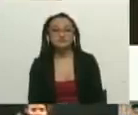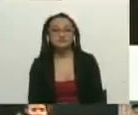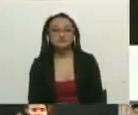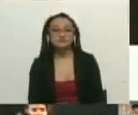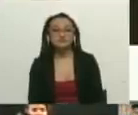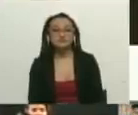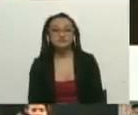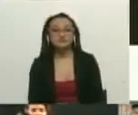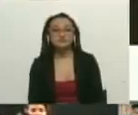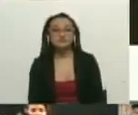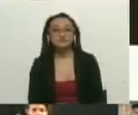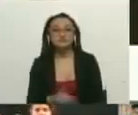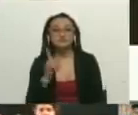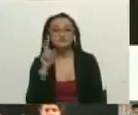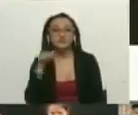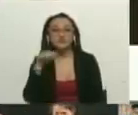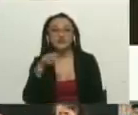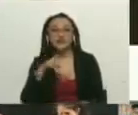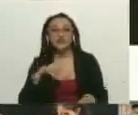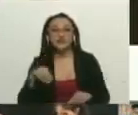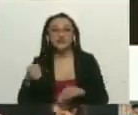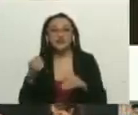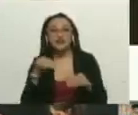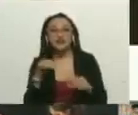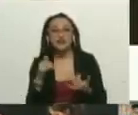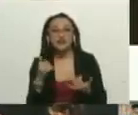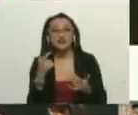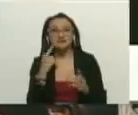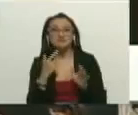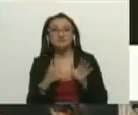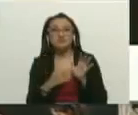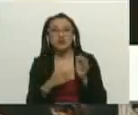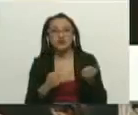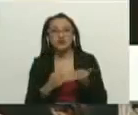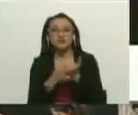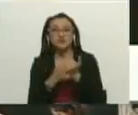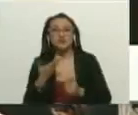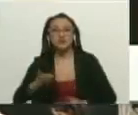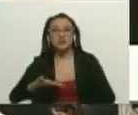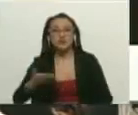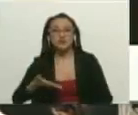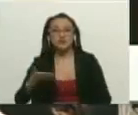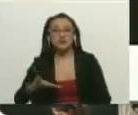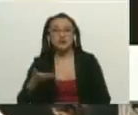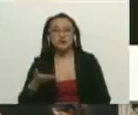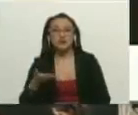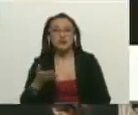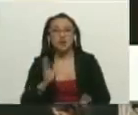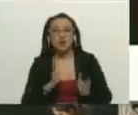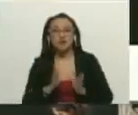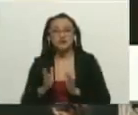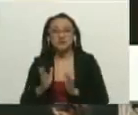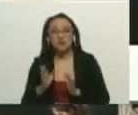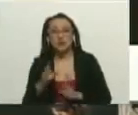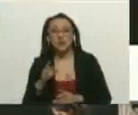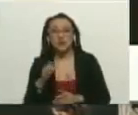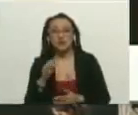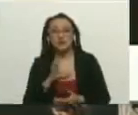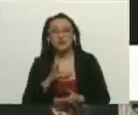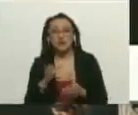Y también en esta tierra se dieron aportes significativos para la organización de nuestro